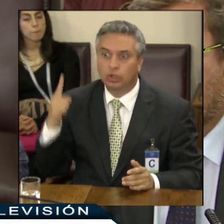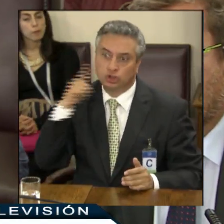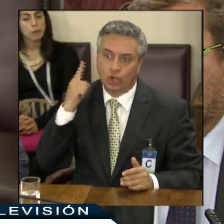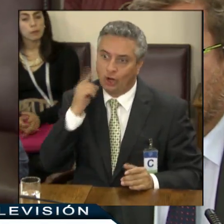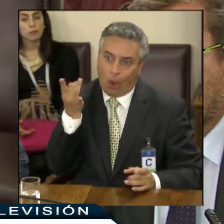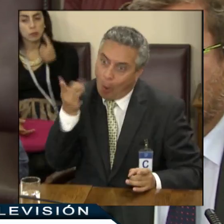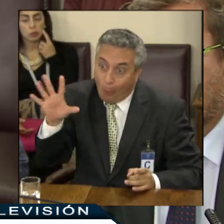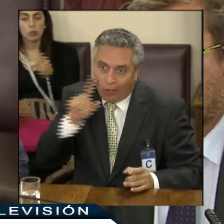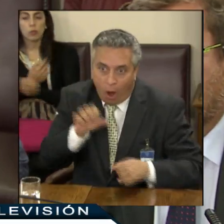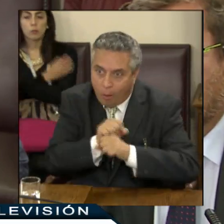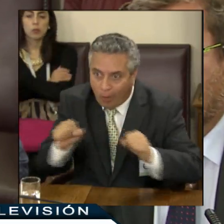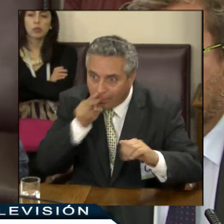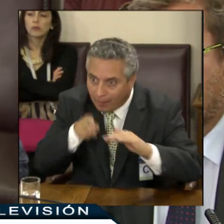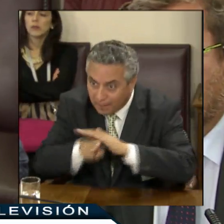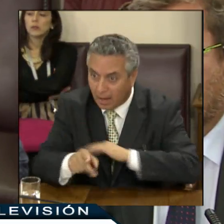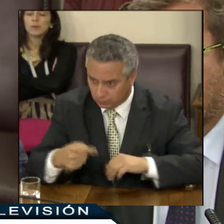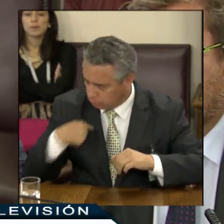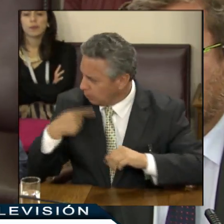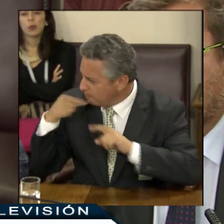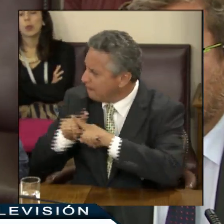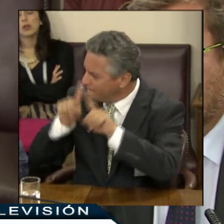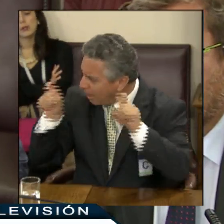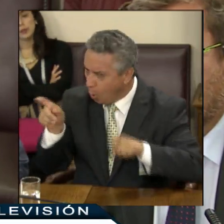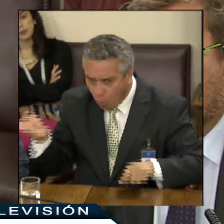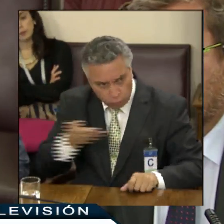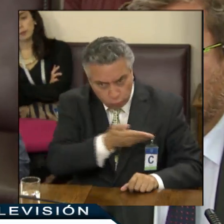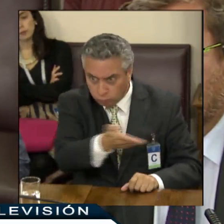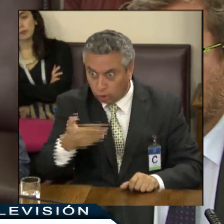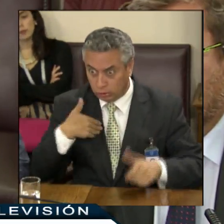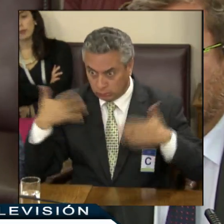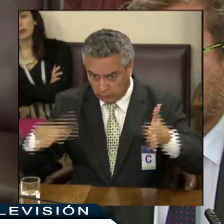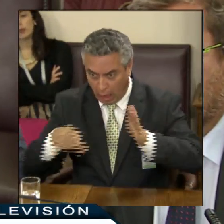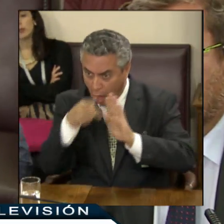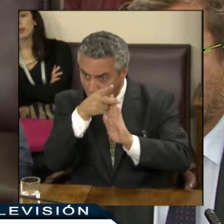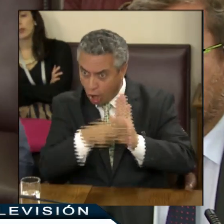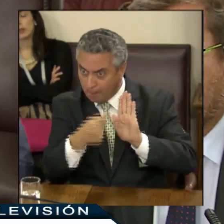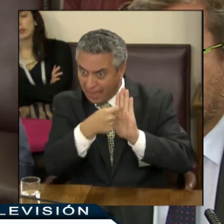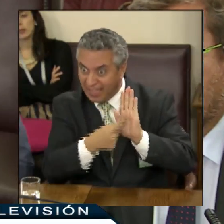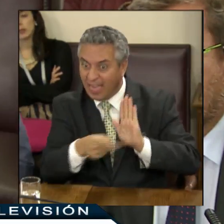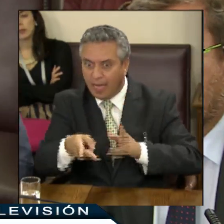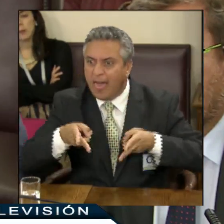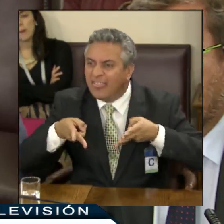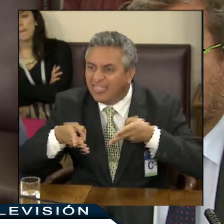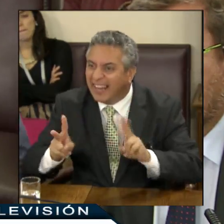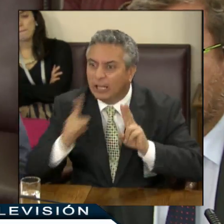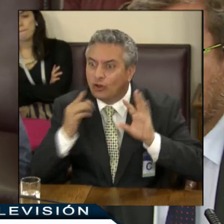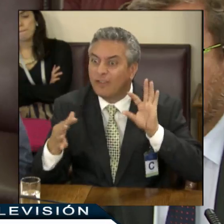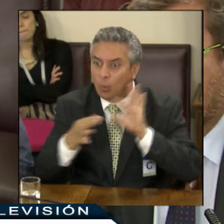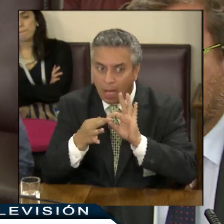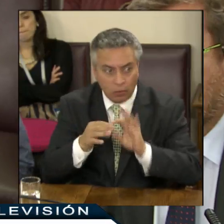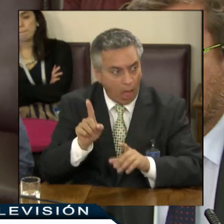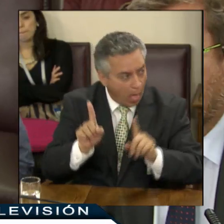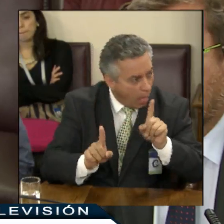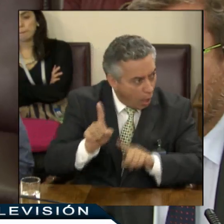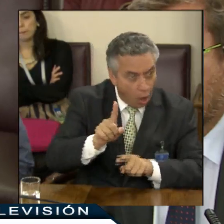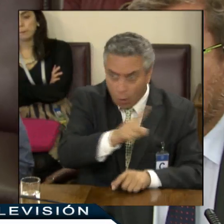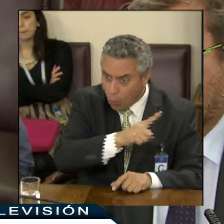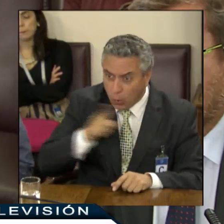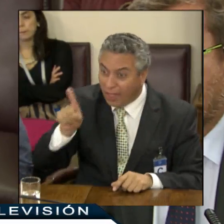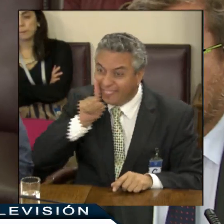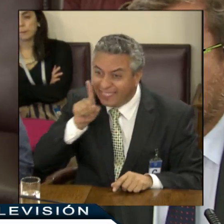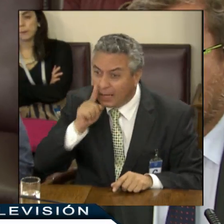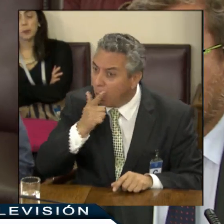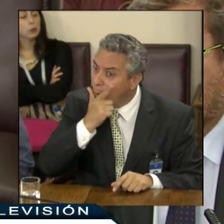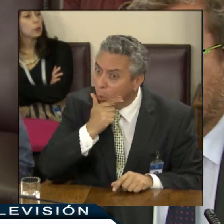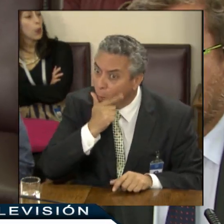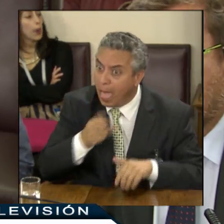sordos Entonces yo les pregunto después de haberles leído esta normativa este este derecho vinculante a alguien le cabe alguna duda de que el